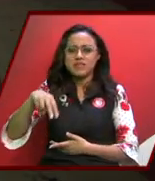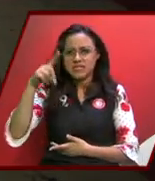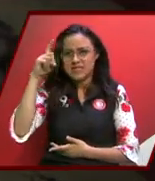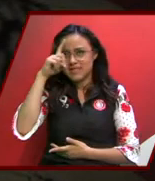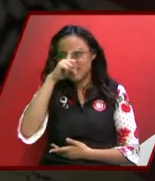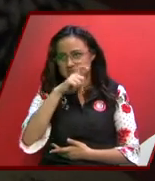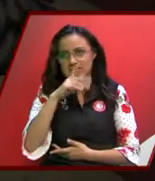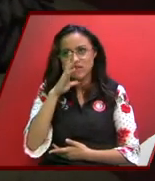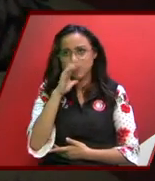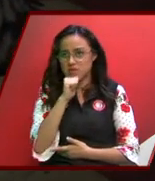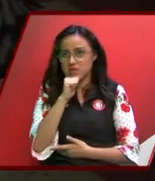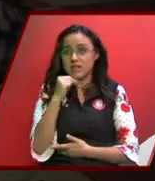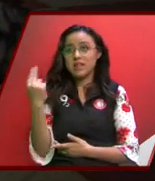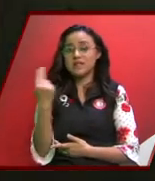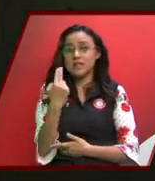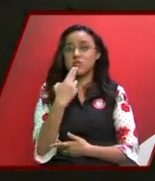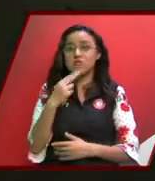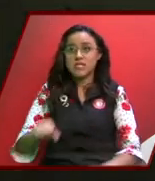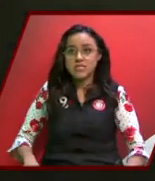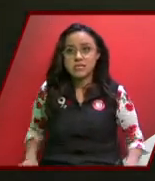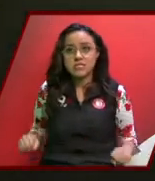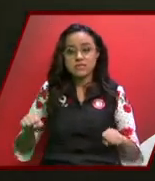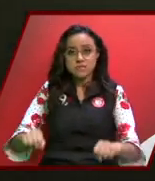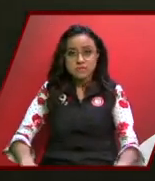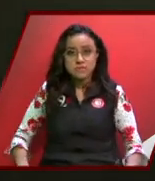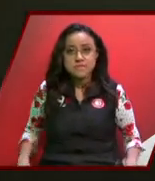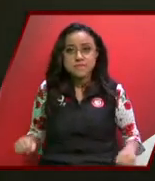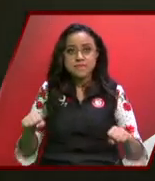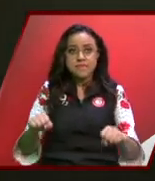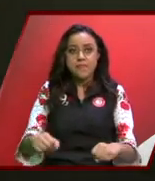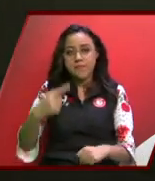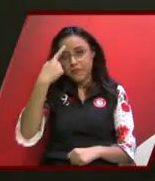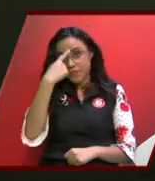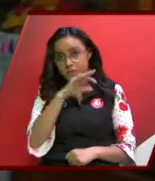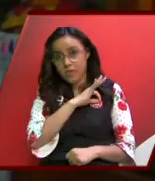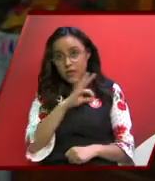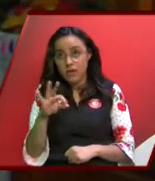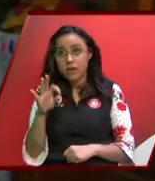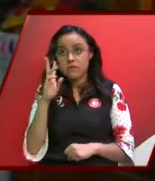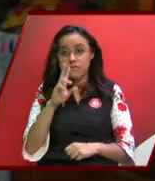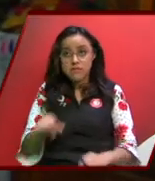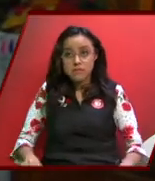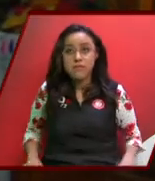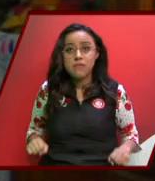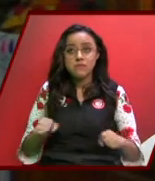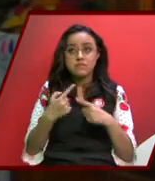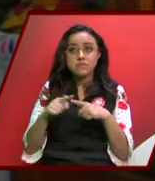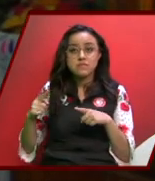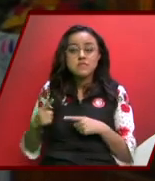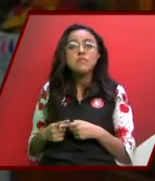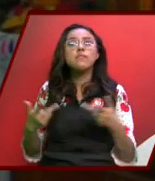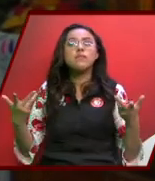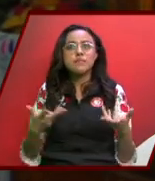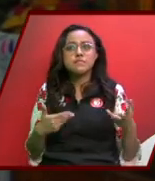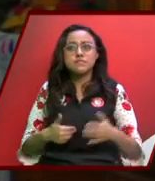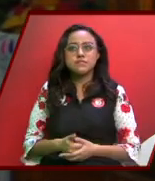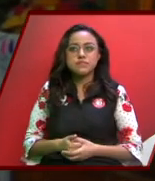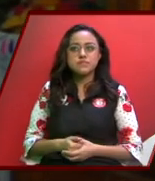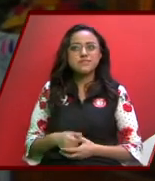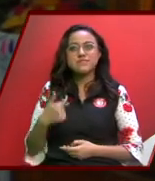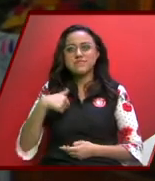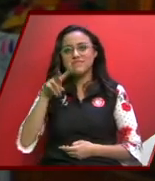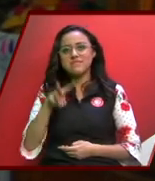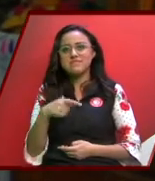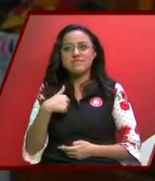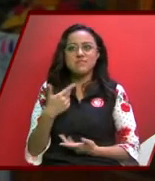mucho. Necesita, bueno, una silla de ruedas para poder, ahora sí que tener una calidad de vida mejor. Y la verdad, pues no tenemos los